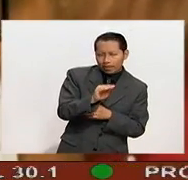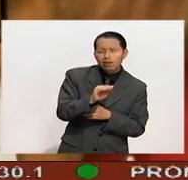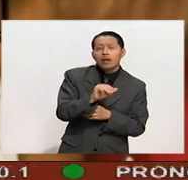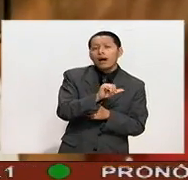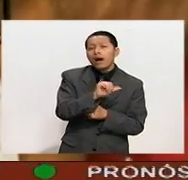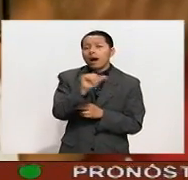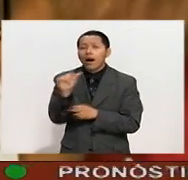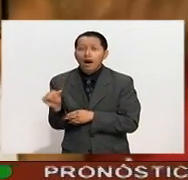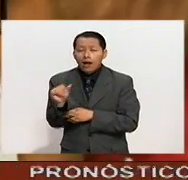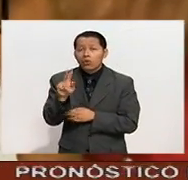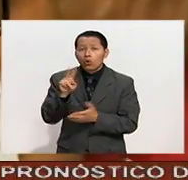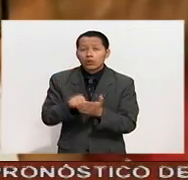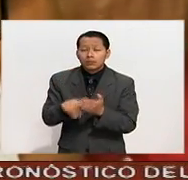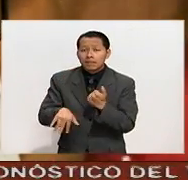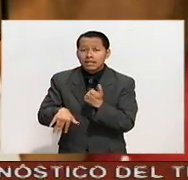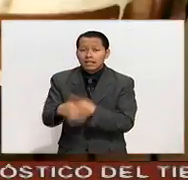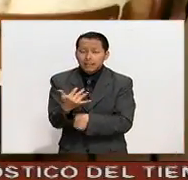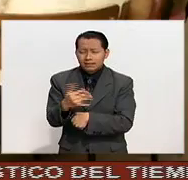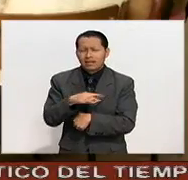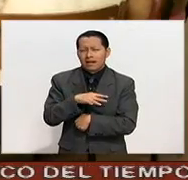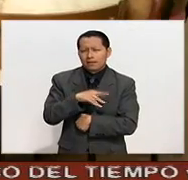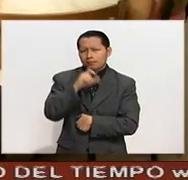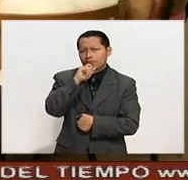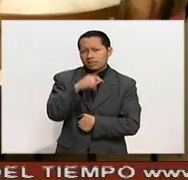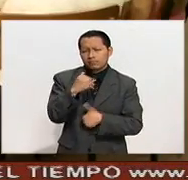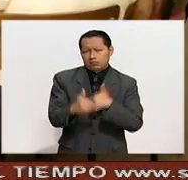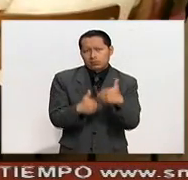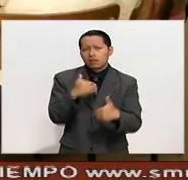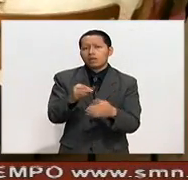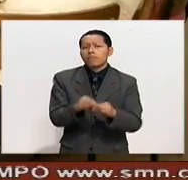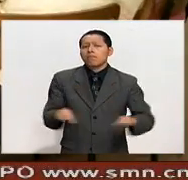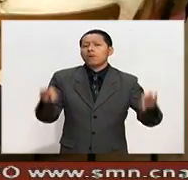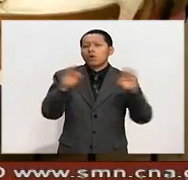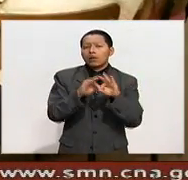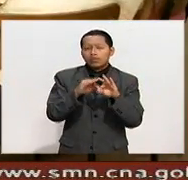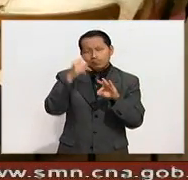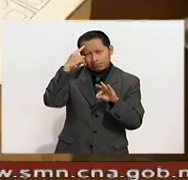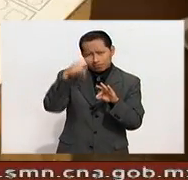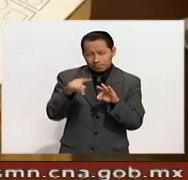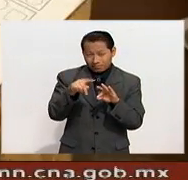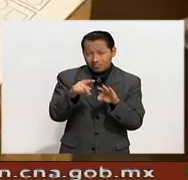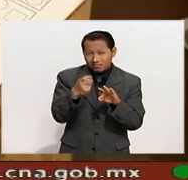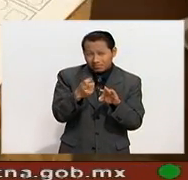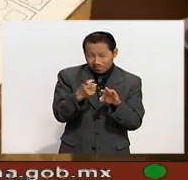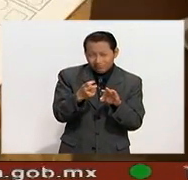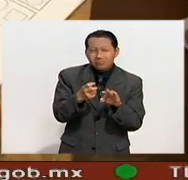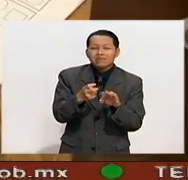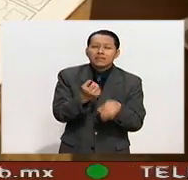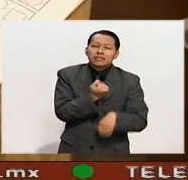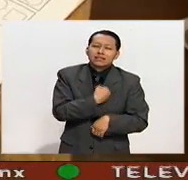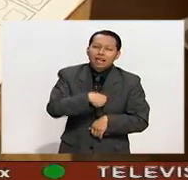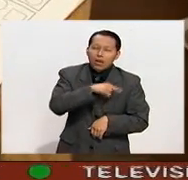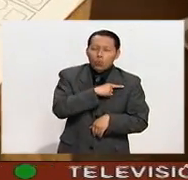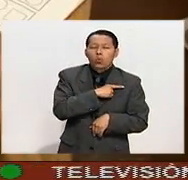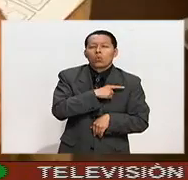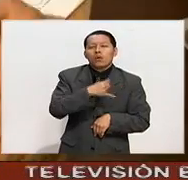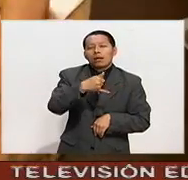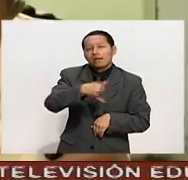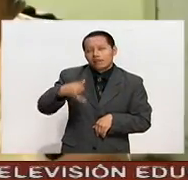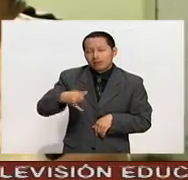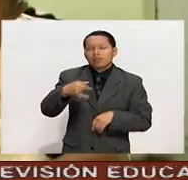2015 hemos tenido avances importantes, por ejemplo, en disminución del rezago en salud, en vivienda, cercanos